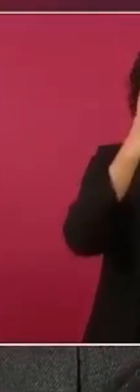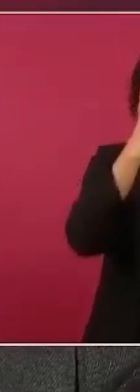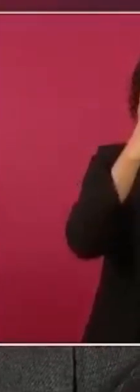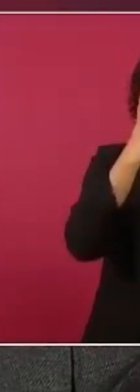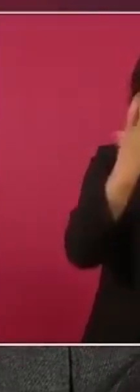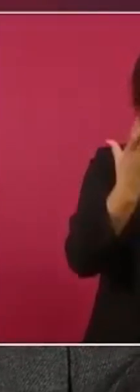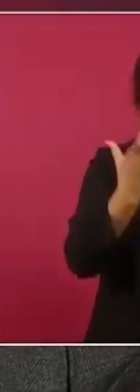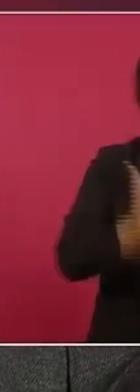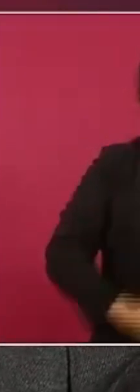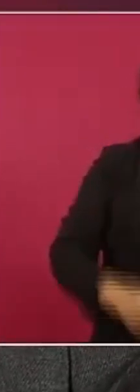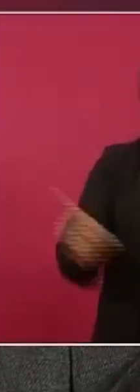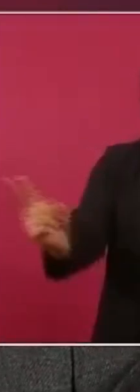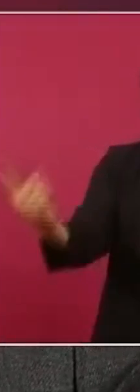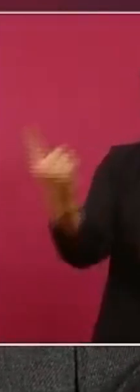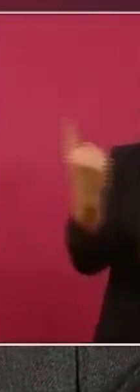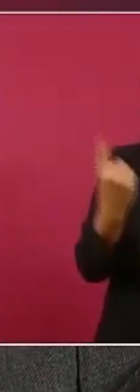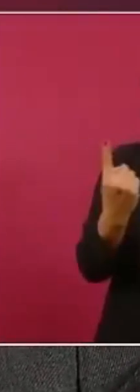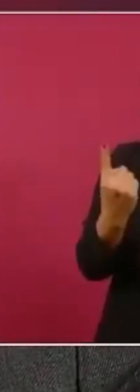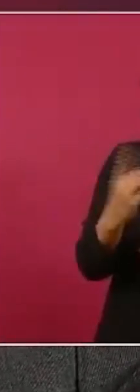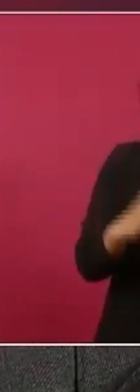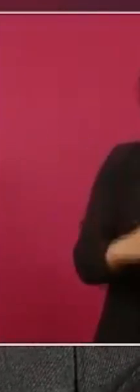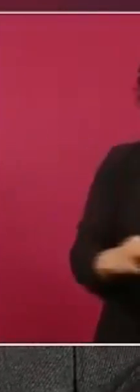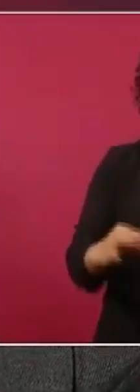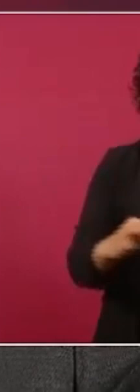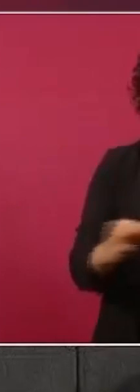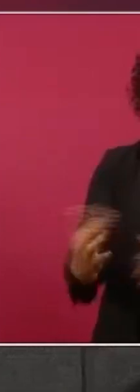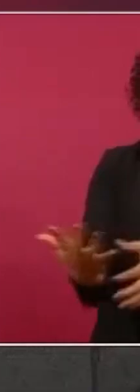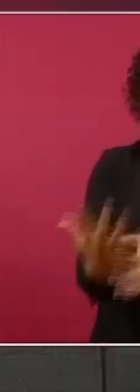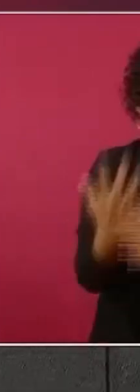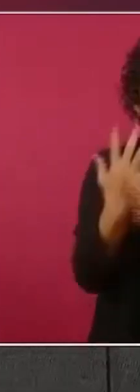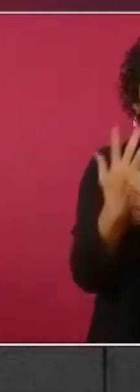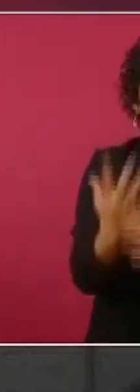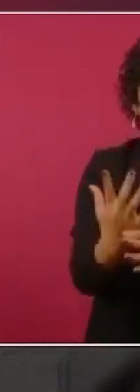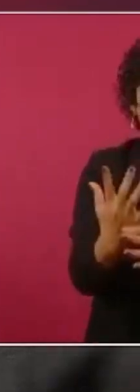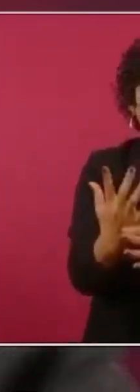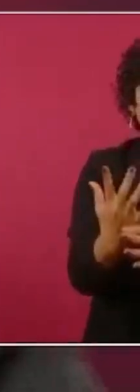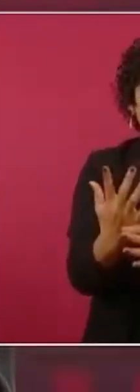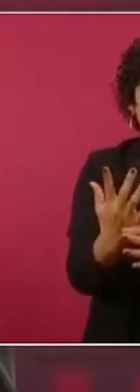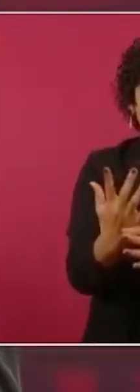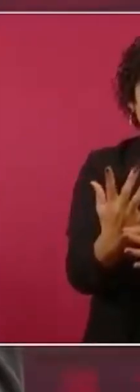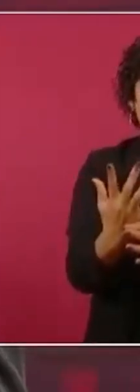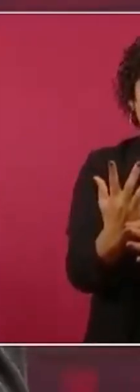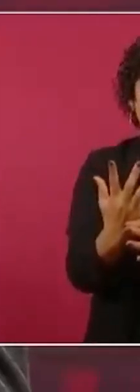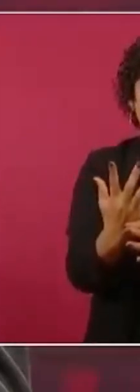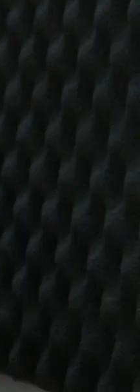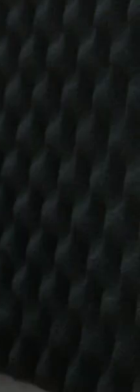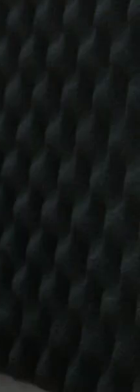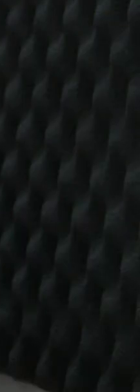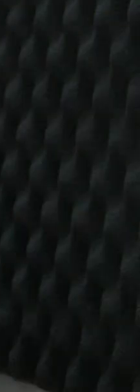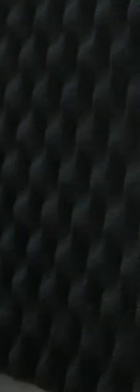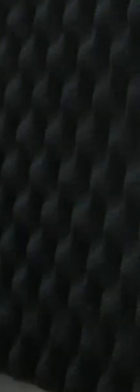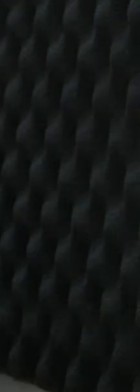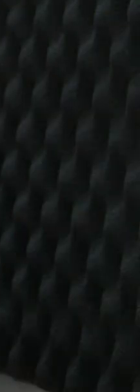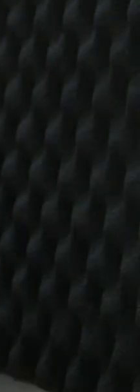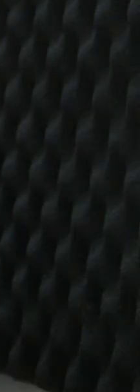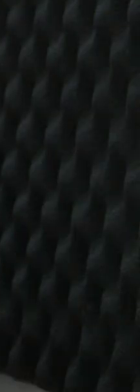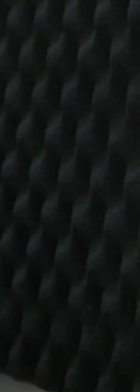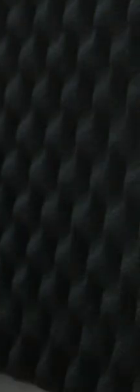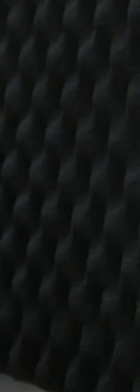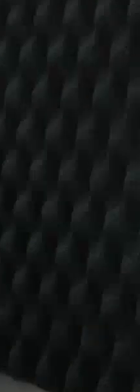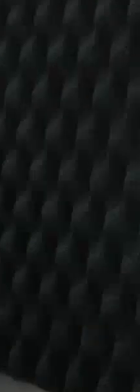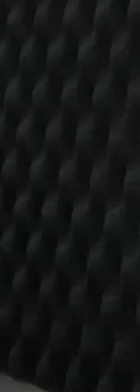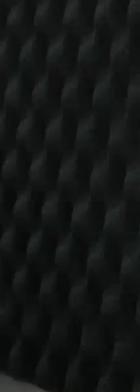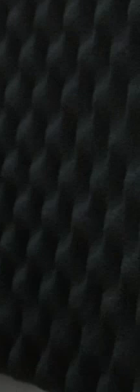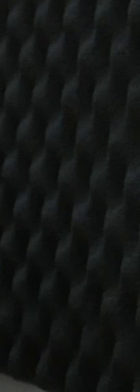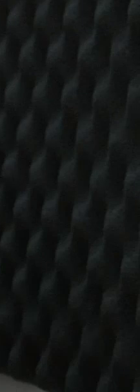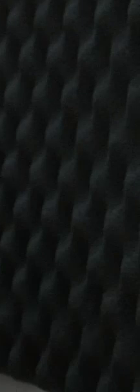se atreve a enfrentar una reforma a favor de la democracia, comentó AMLO. Son muchas las controversias